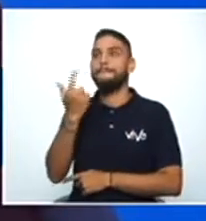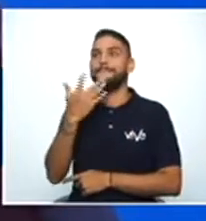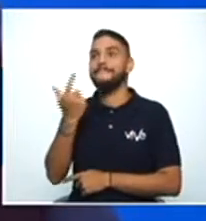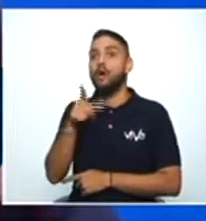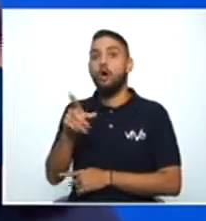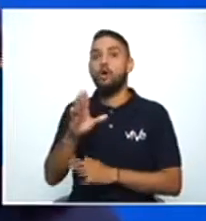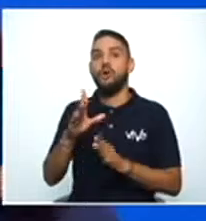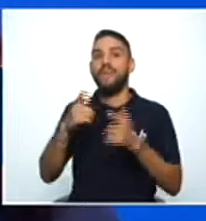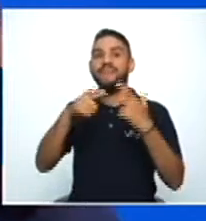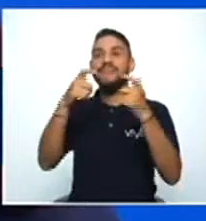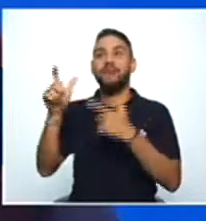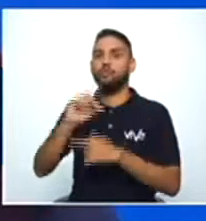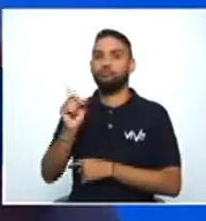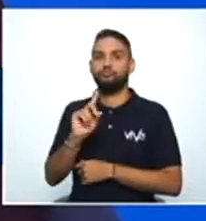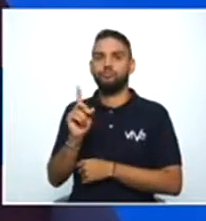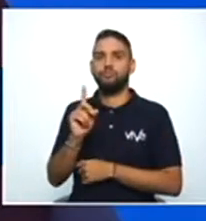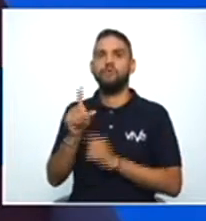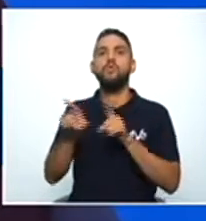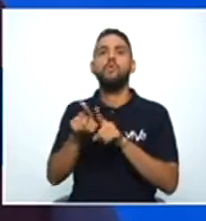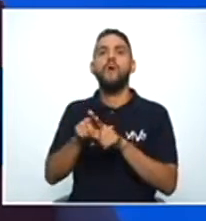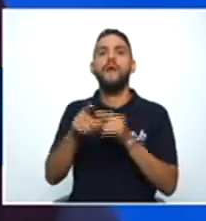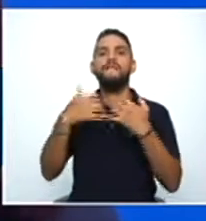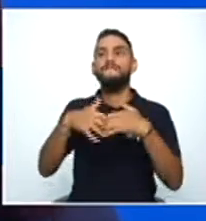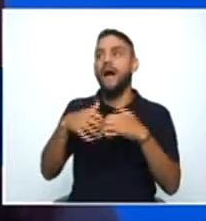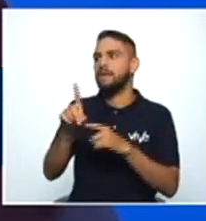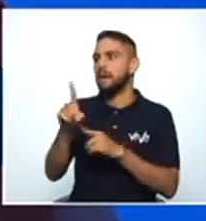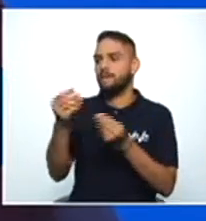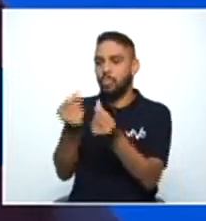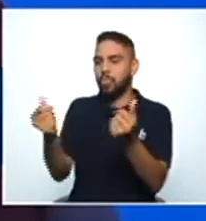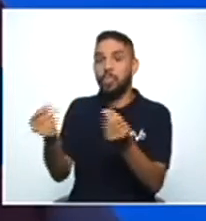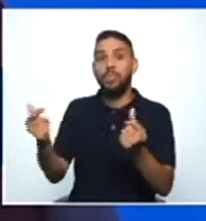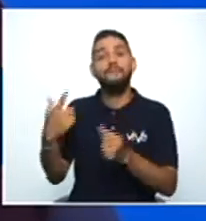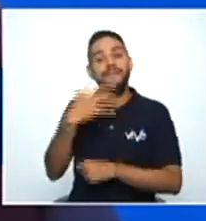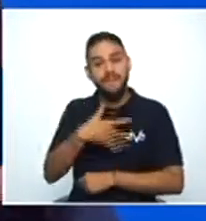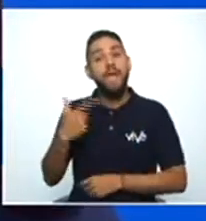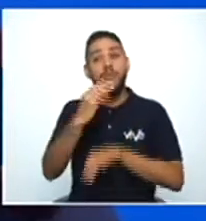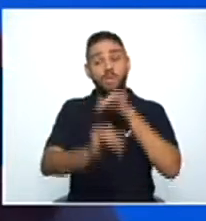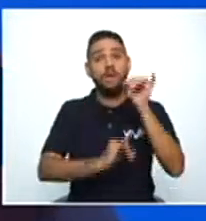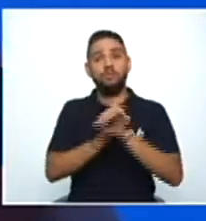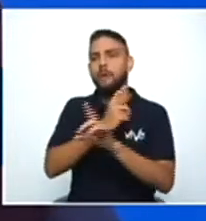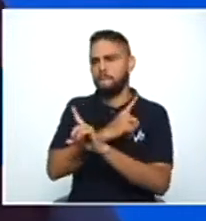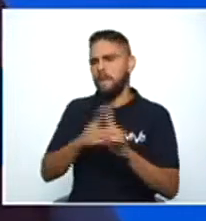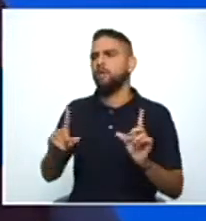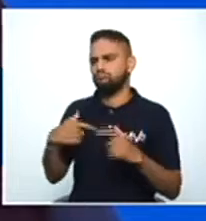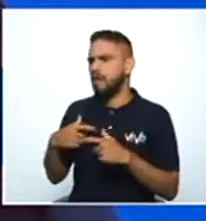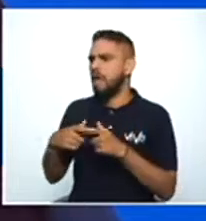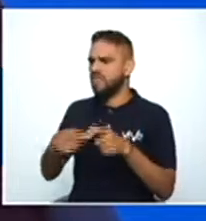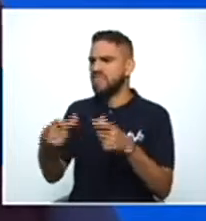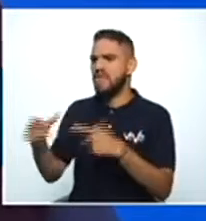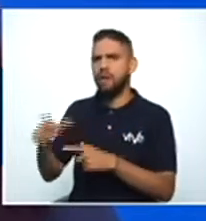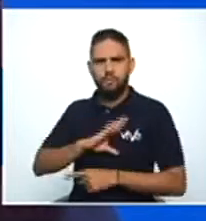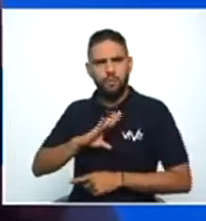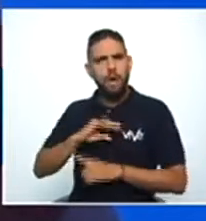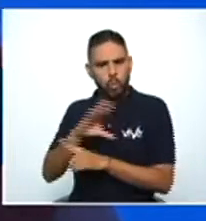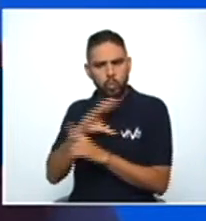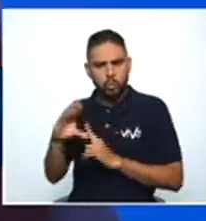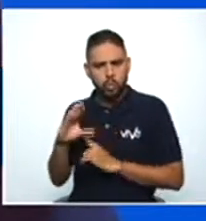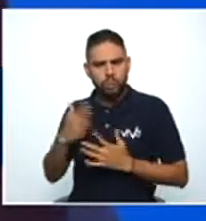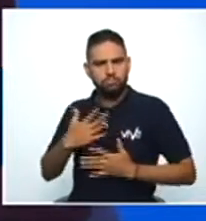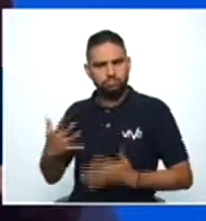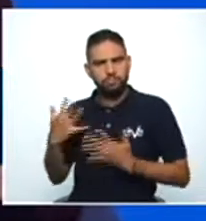del disco hacer lo que es la fabricación del disco en ese contexto nosotros reivindicamos el disco como bien cultural y de